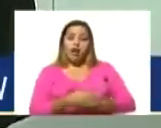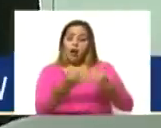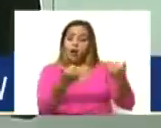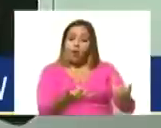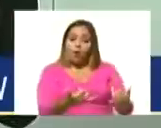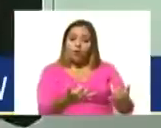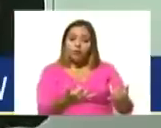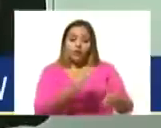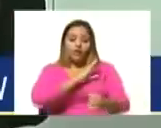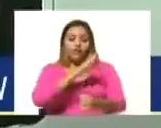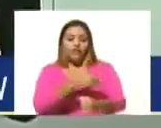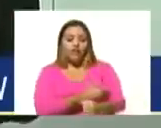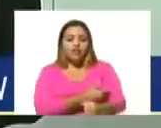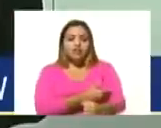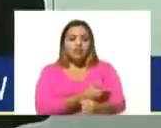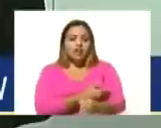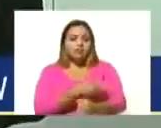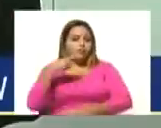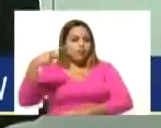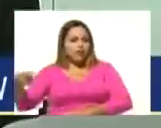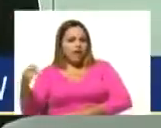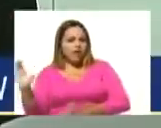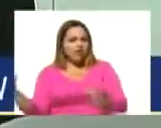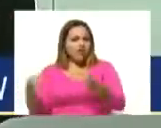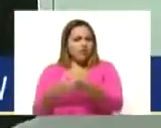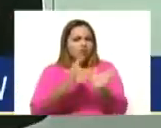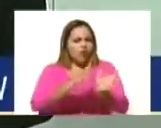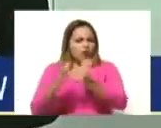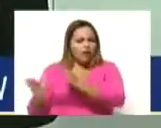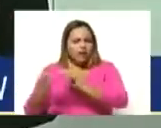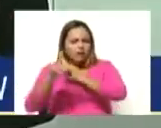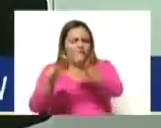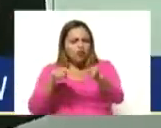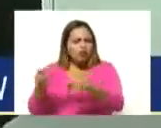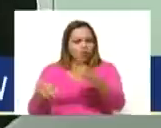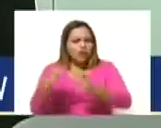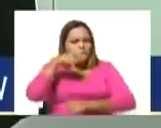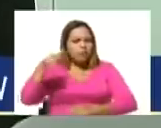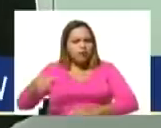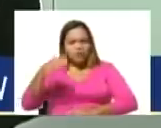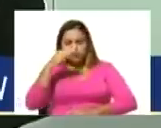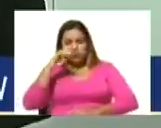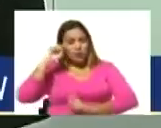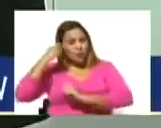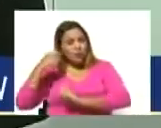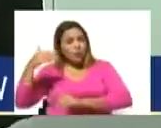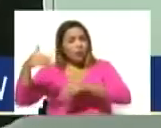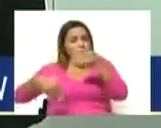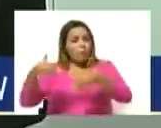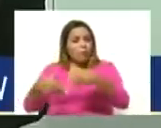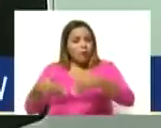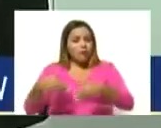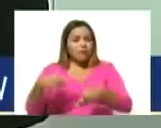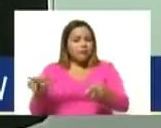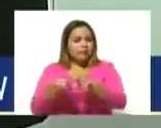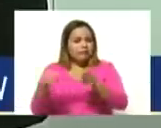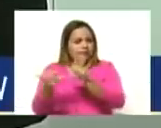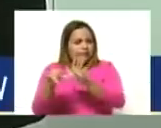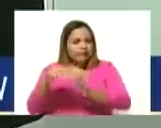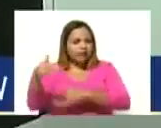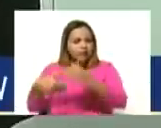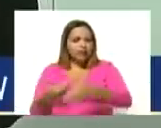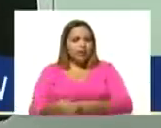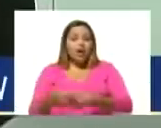Fuerza Vecinal es uno de los partidos que también organiza consulta popular de cara a las primarias. Recientemente anunciaron que tratarán de darle